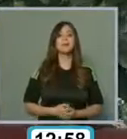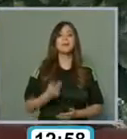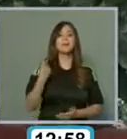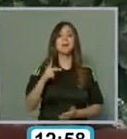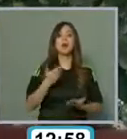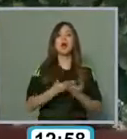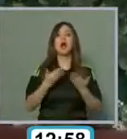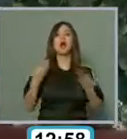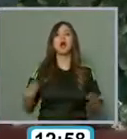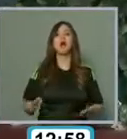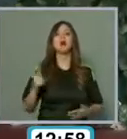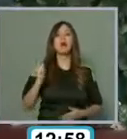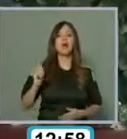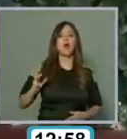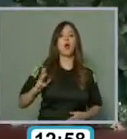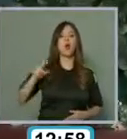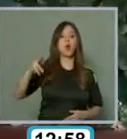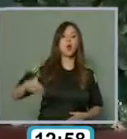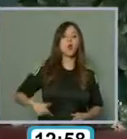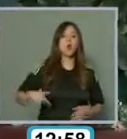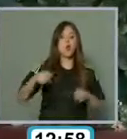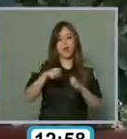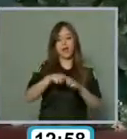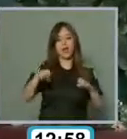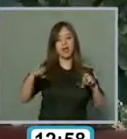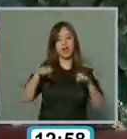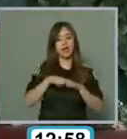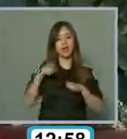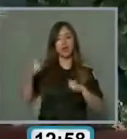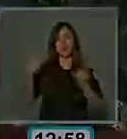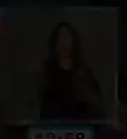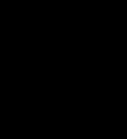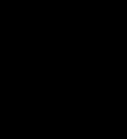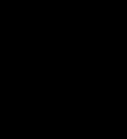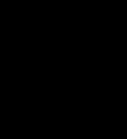orgulloso de la selección mexicana. Un fuerte aplauso para Marilyn y para la selección también.